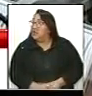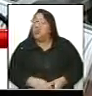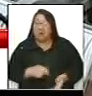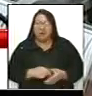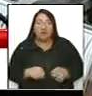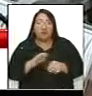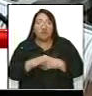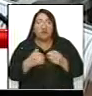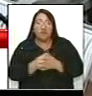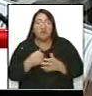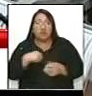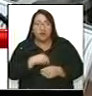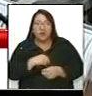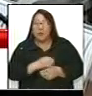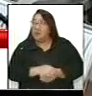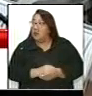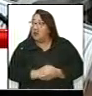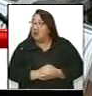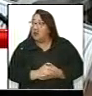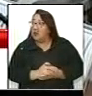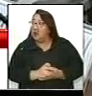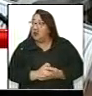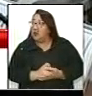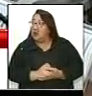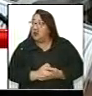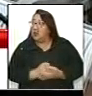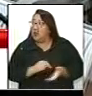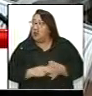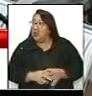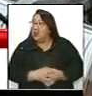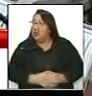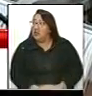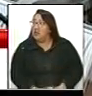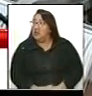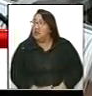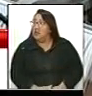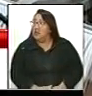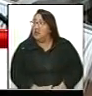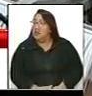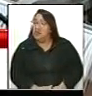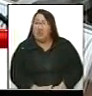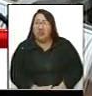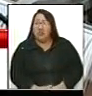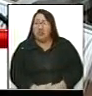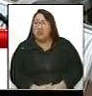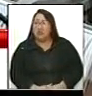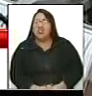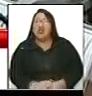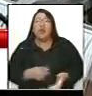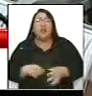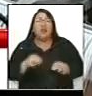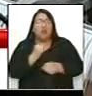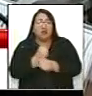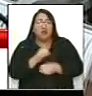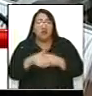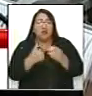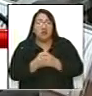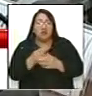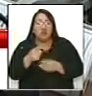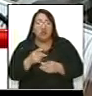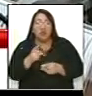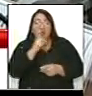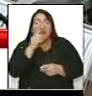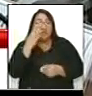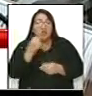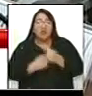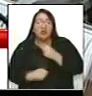de nosotros, yo, al menos en lo personal, tuve que soportar 10 hasta 15 años al padre de mis